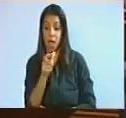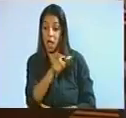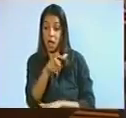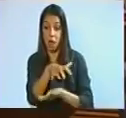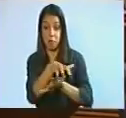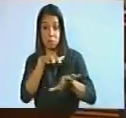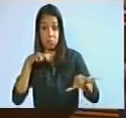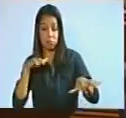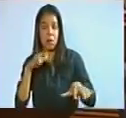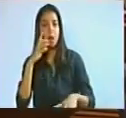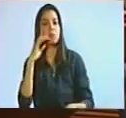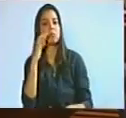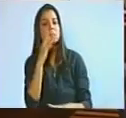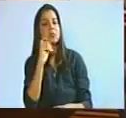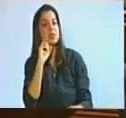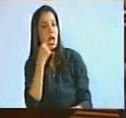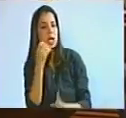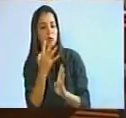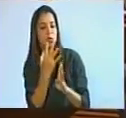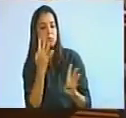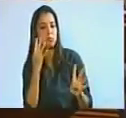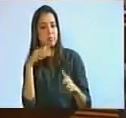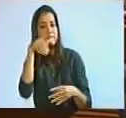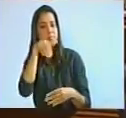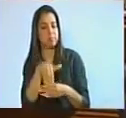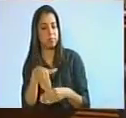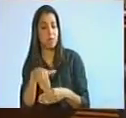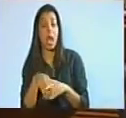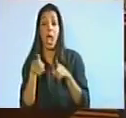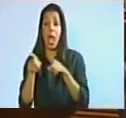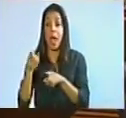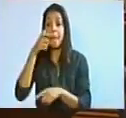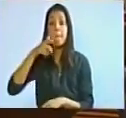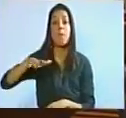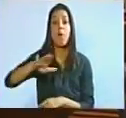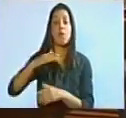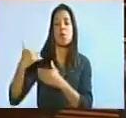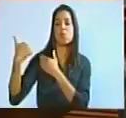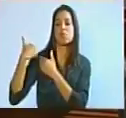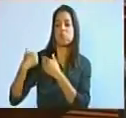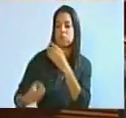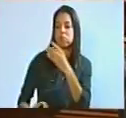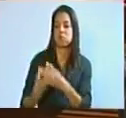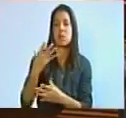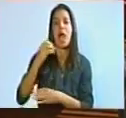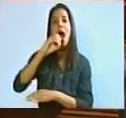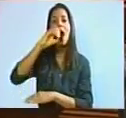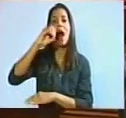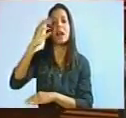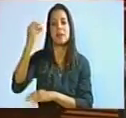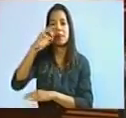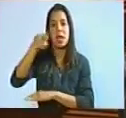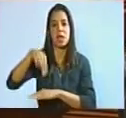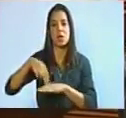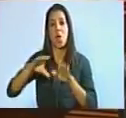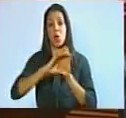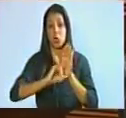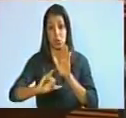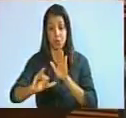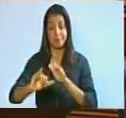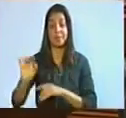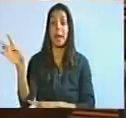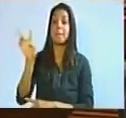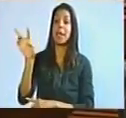secretas por el pueblo venezolano, como depositario del poder originario, considerando que la República Bolivariana de